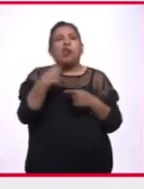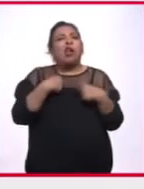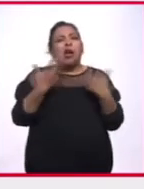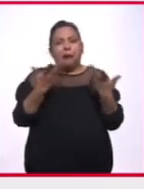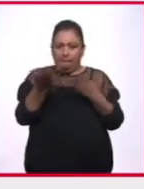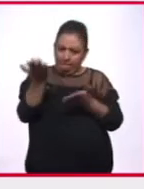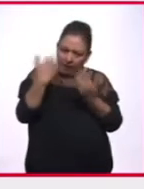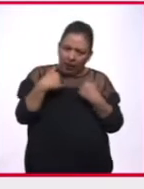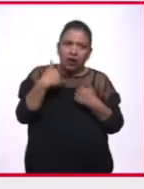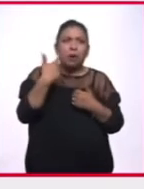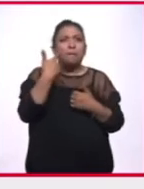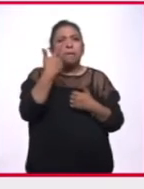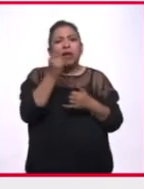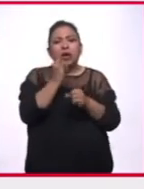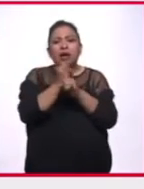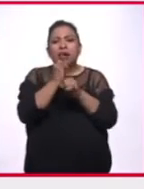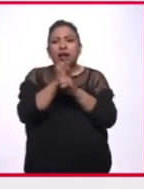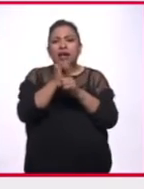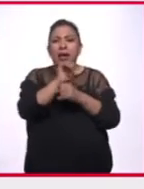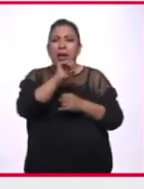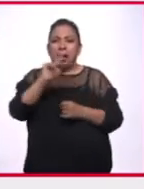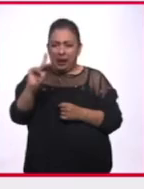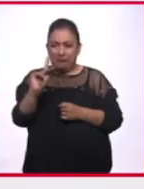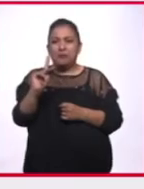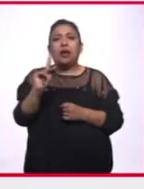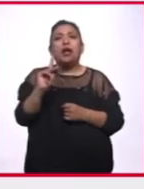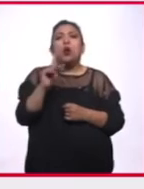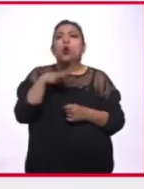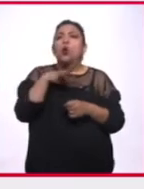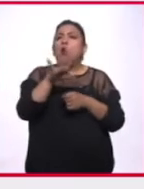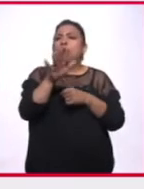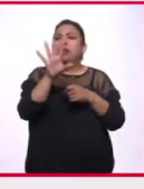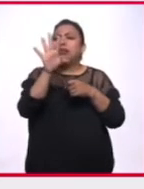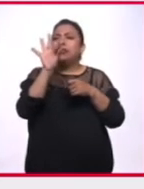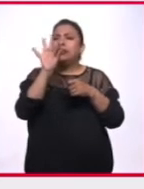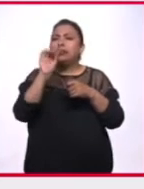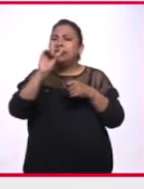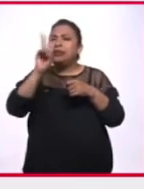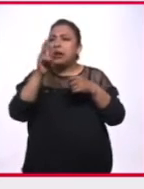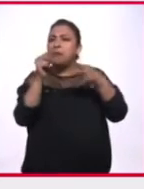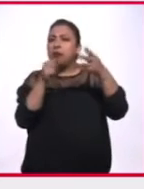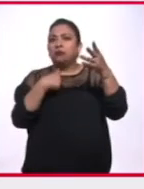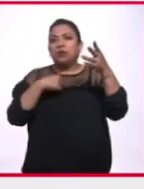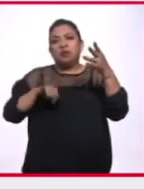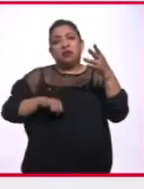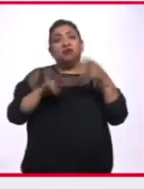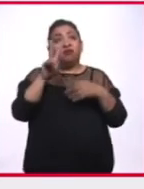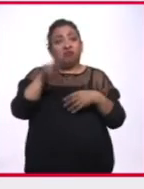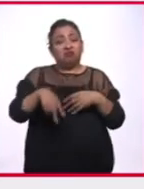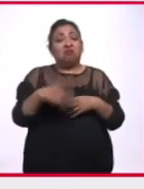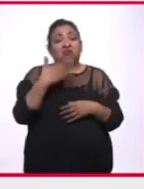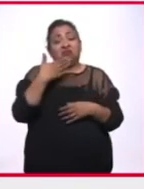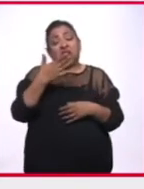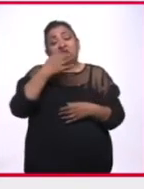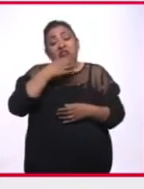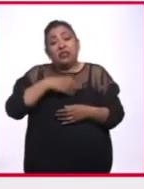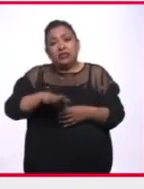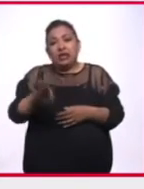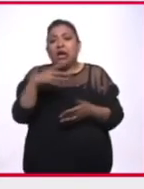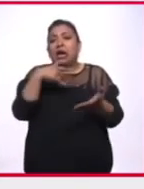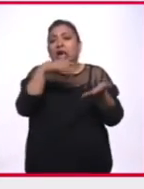véngase, consulte la aplicación y vea cuáles son los temas que le interesa. Finalmente es un buen momento para celebrar, para